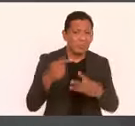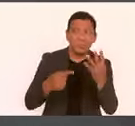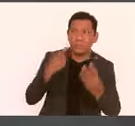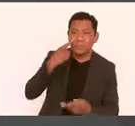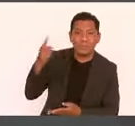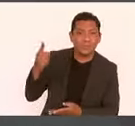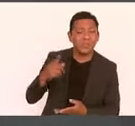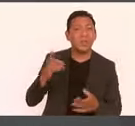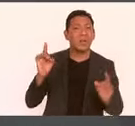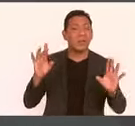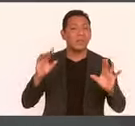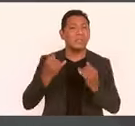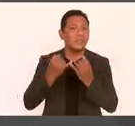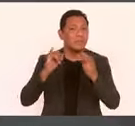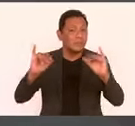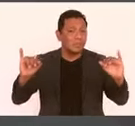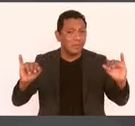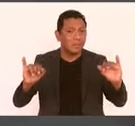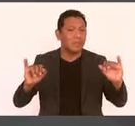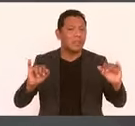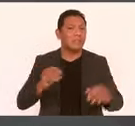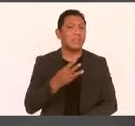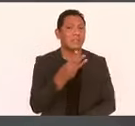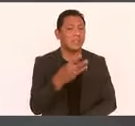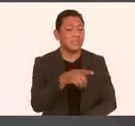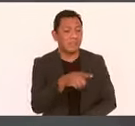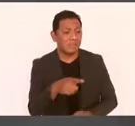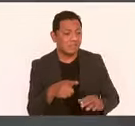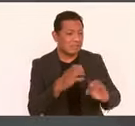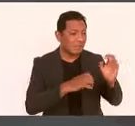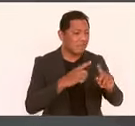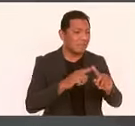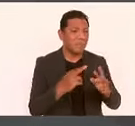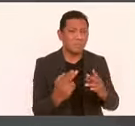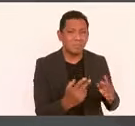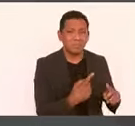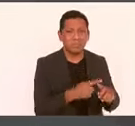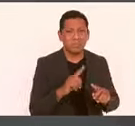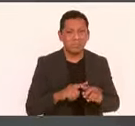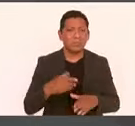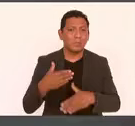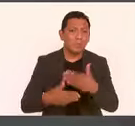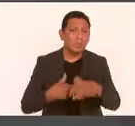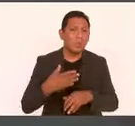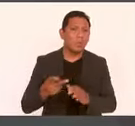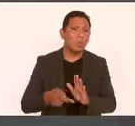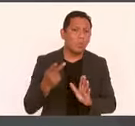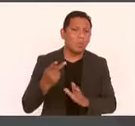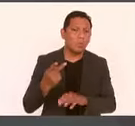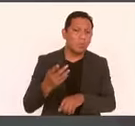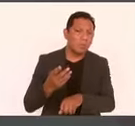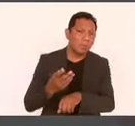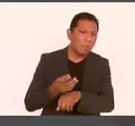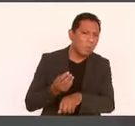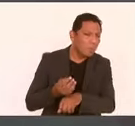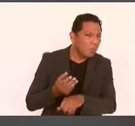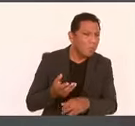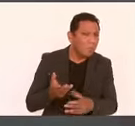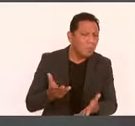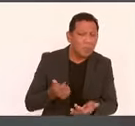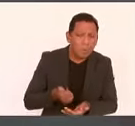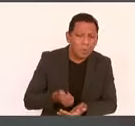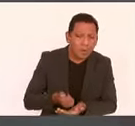de la Independencia y tres inmuebles catalogados del Centro Histórico. El avance, llegamos a dar una